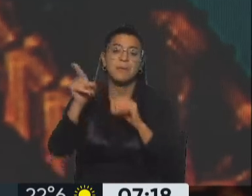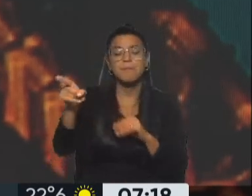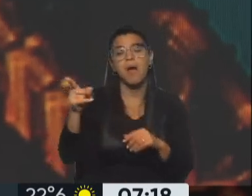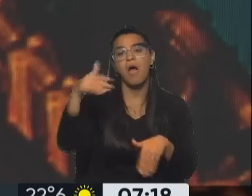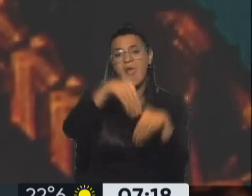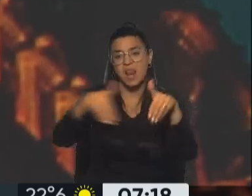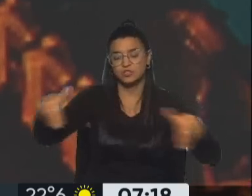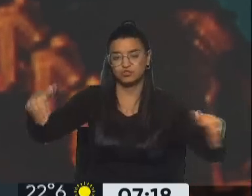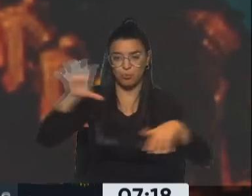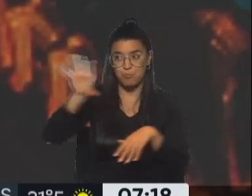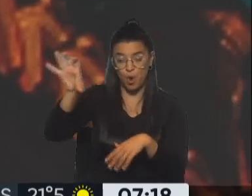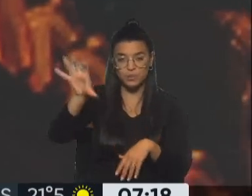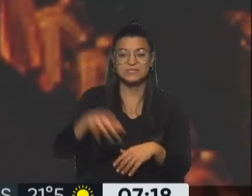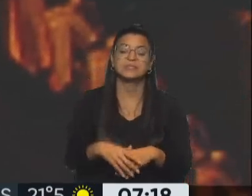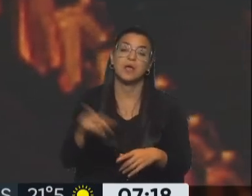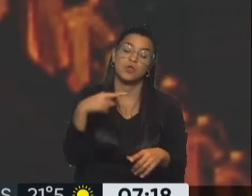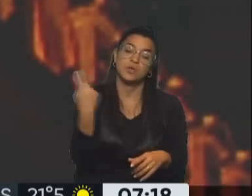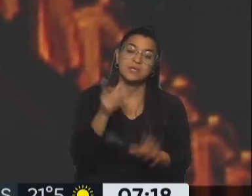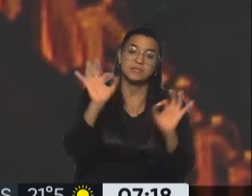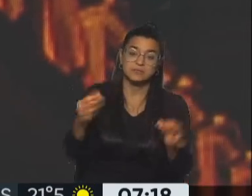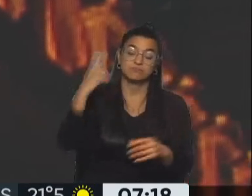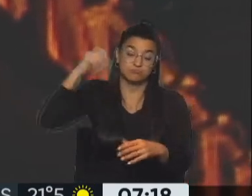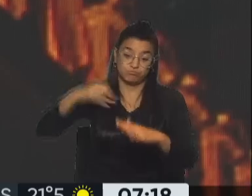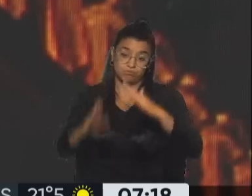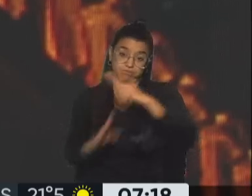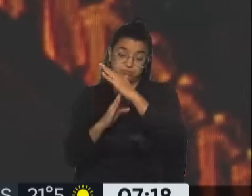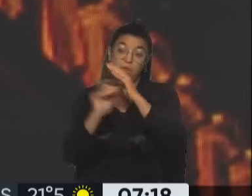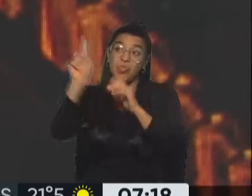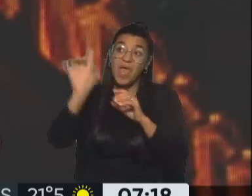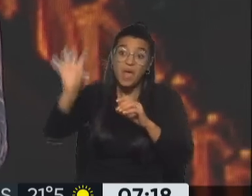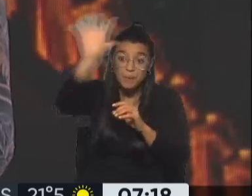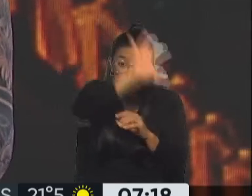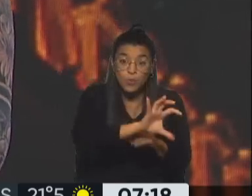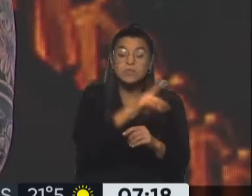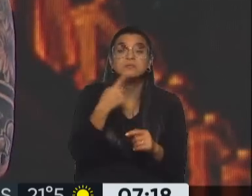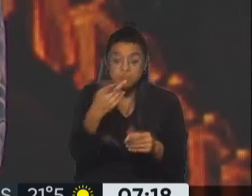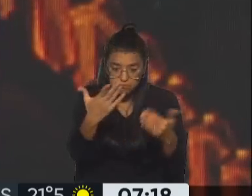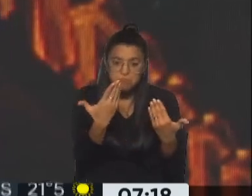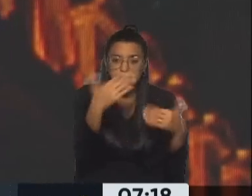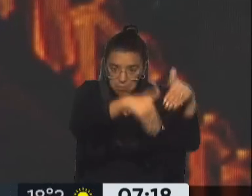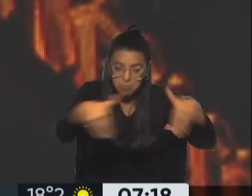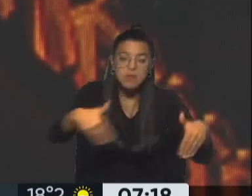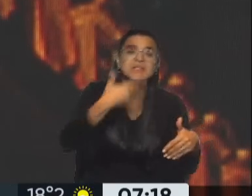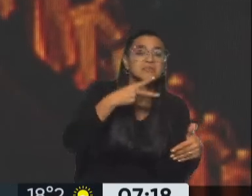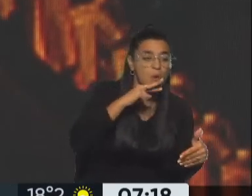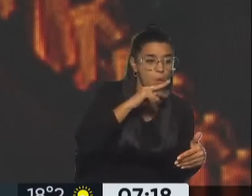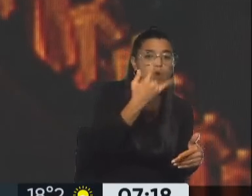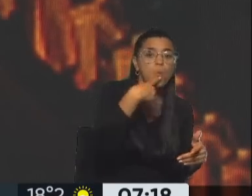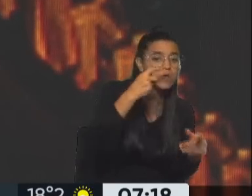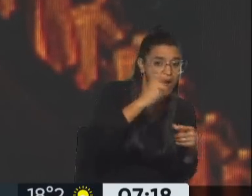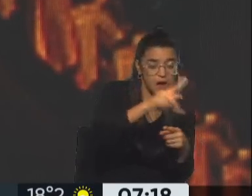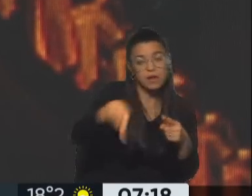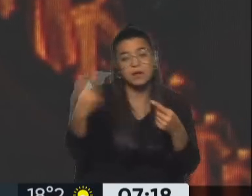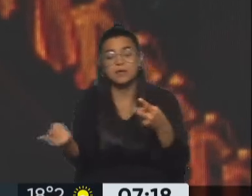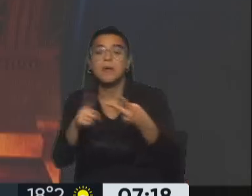elecciones provinciales. Sabemos que las Supremas Cortes Provinciales habilitaron las candidaturas de UNIAC en San Juan y de Juan Mansur